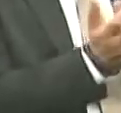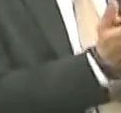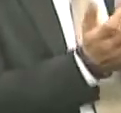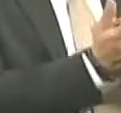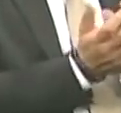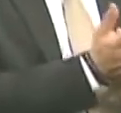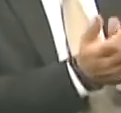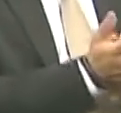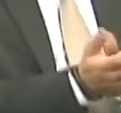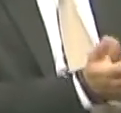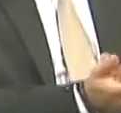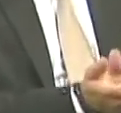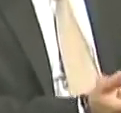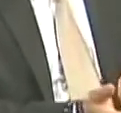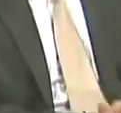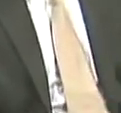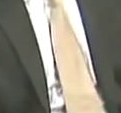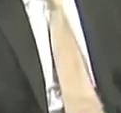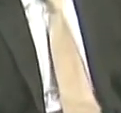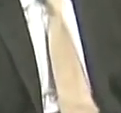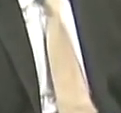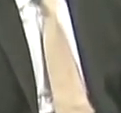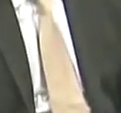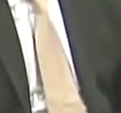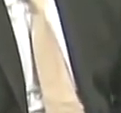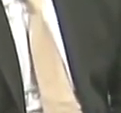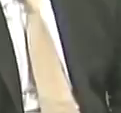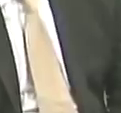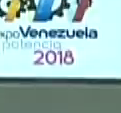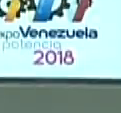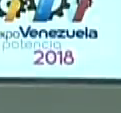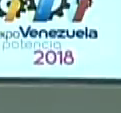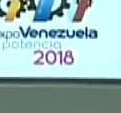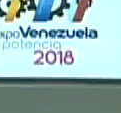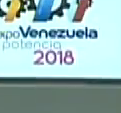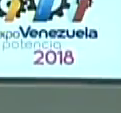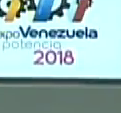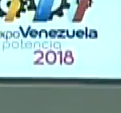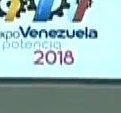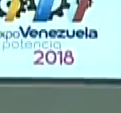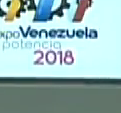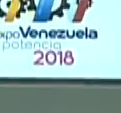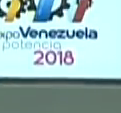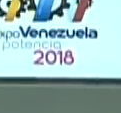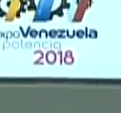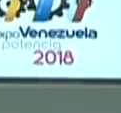todo. Y regalitos, chocolatico, el otro, lo otro.